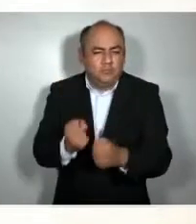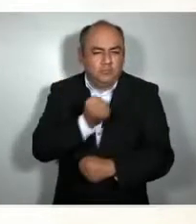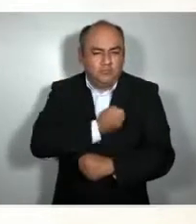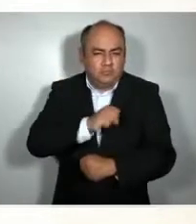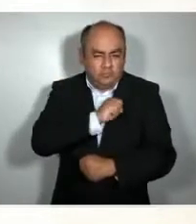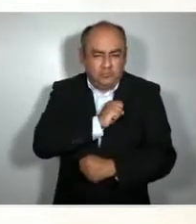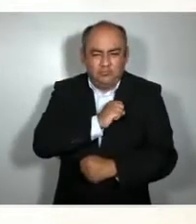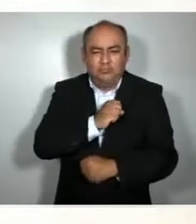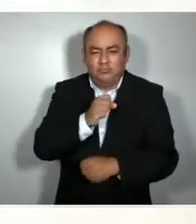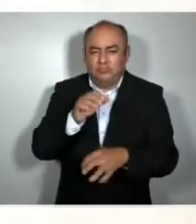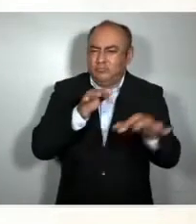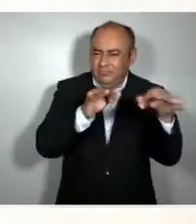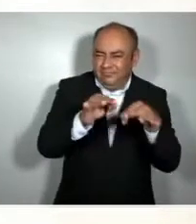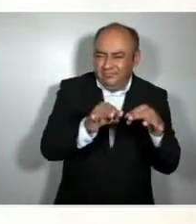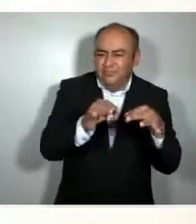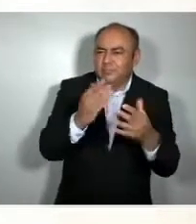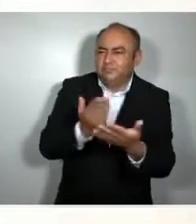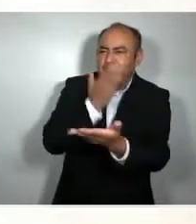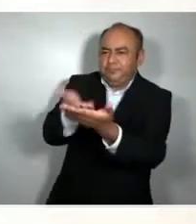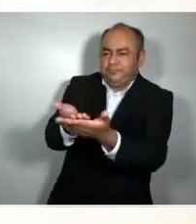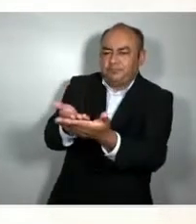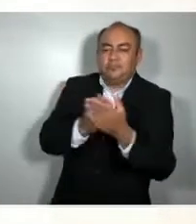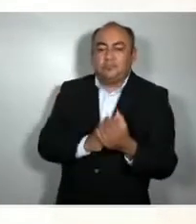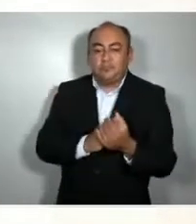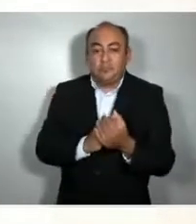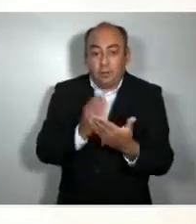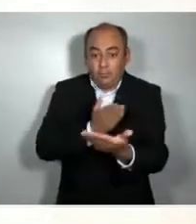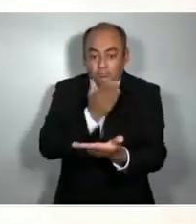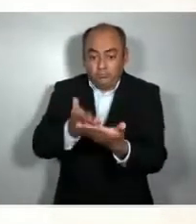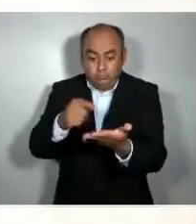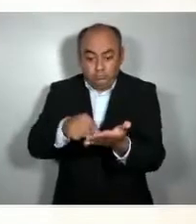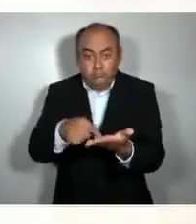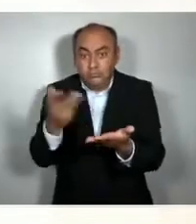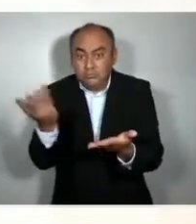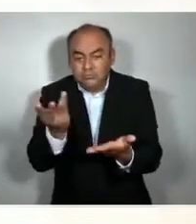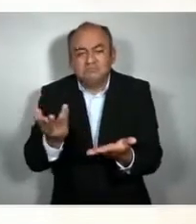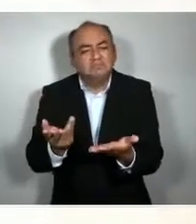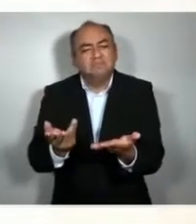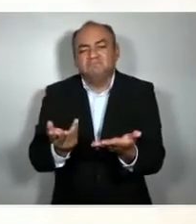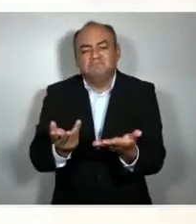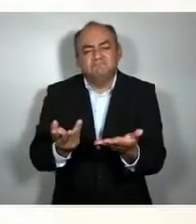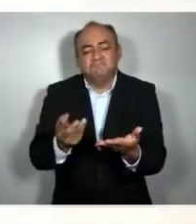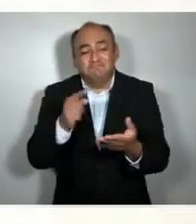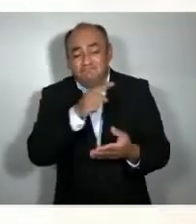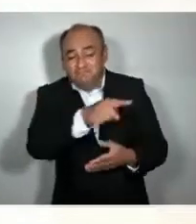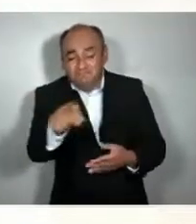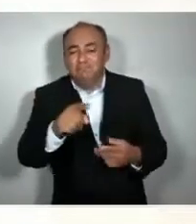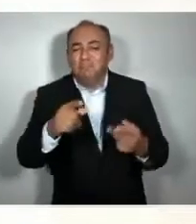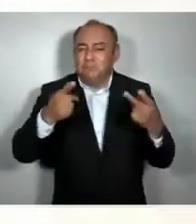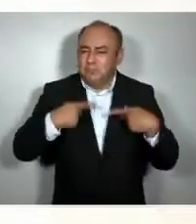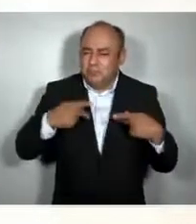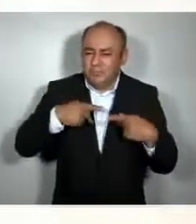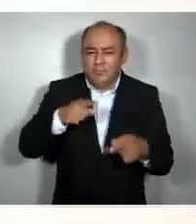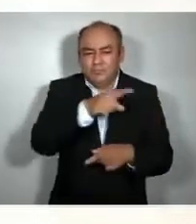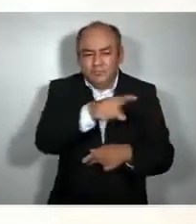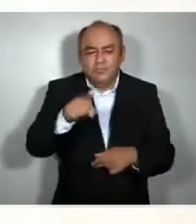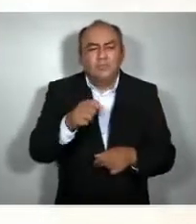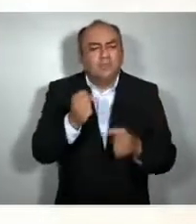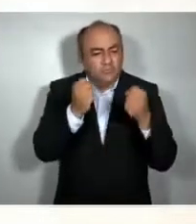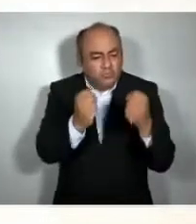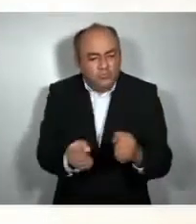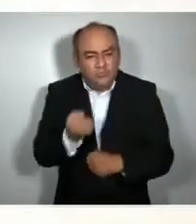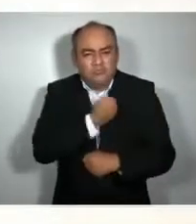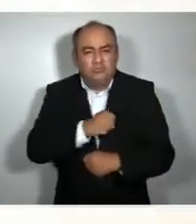trabajo no han logrado su principal objetivo, mejorar la seguridad y la salud de